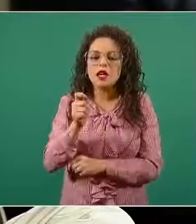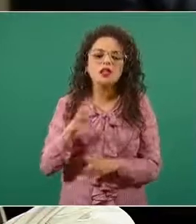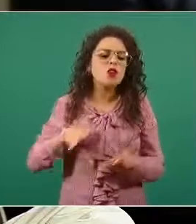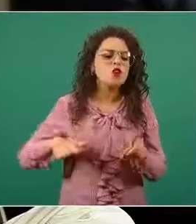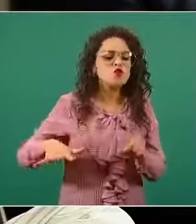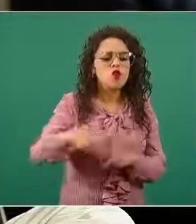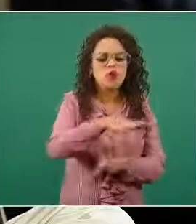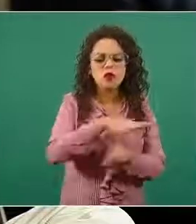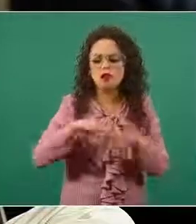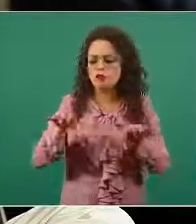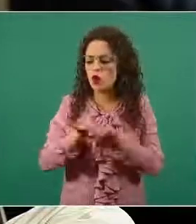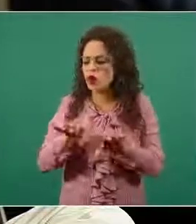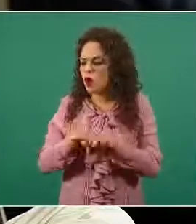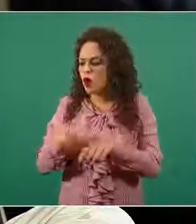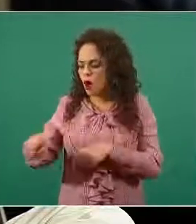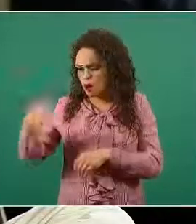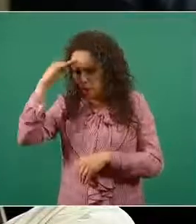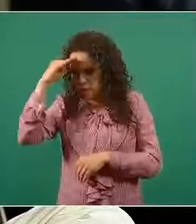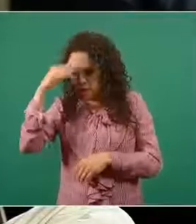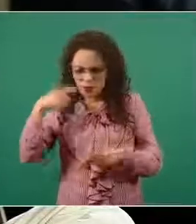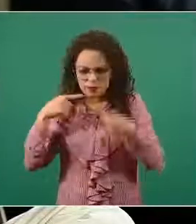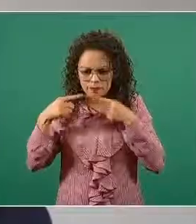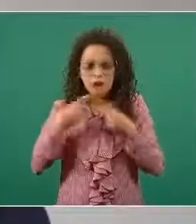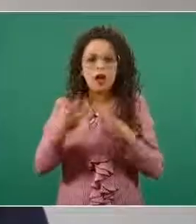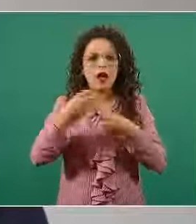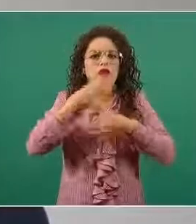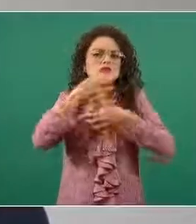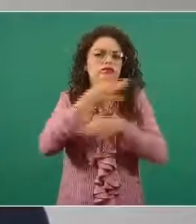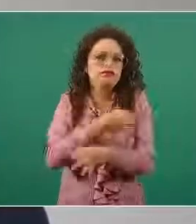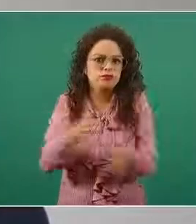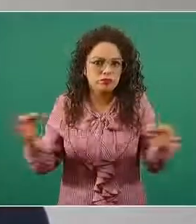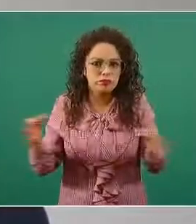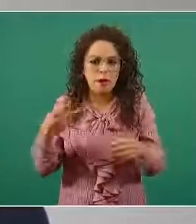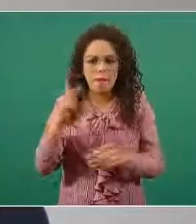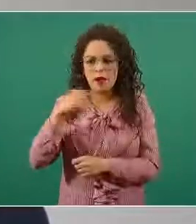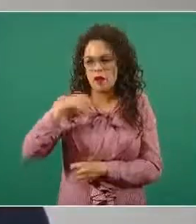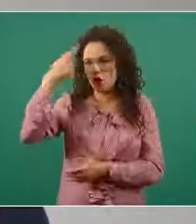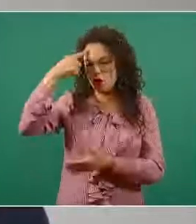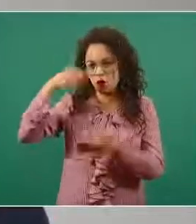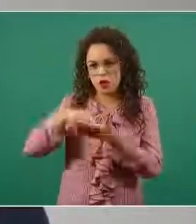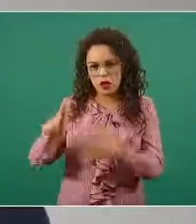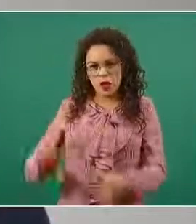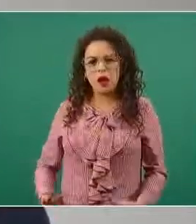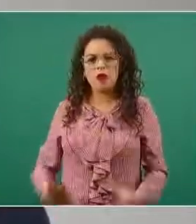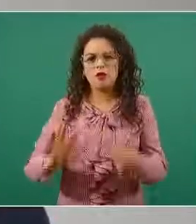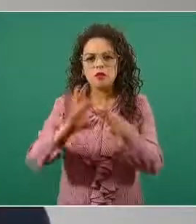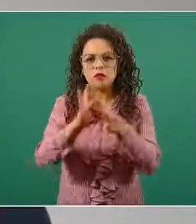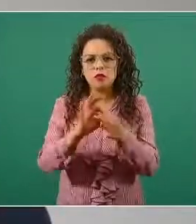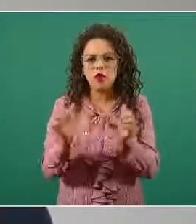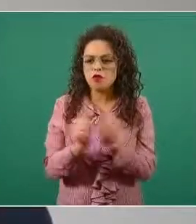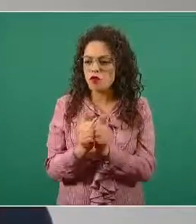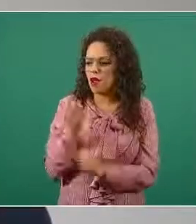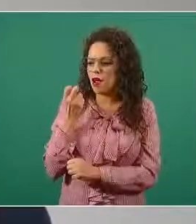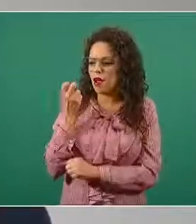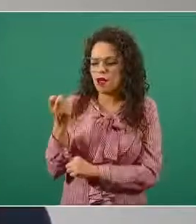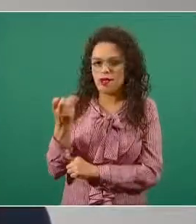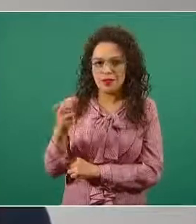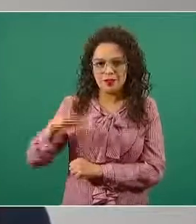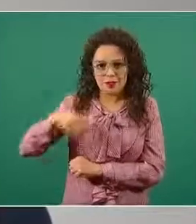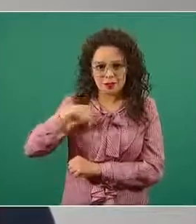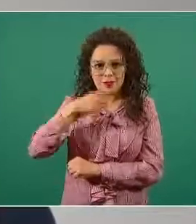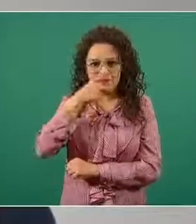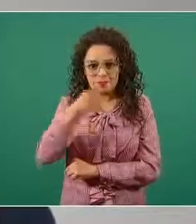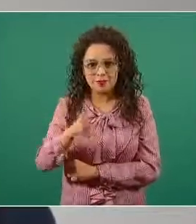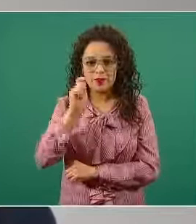hizo esta declaración, pero asumo que pudiera estar precisamente relacionado a esta particularidad que comento de